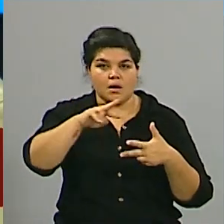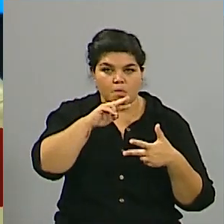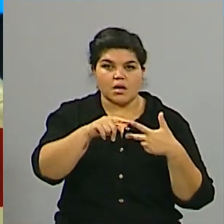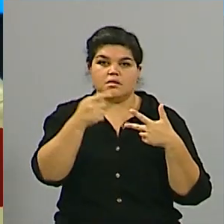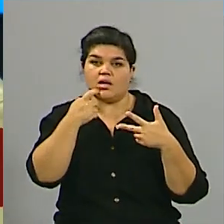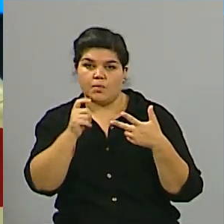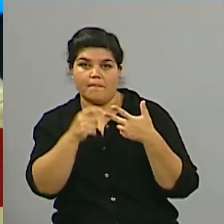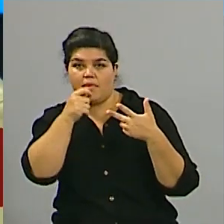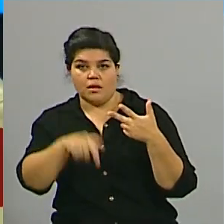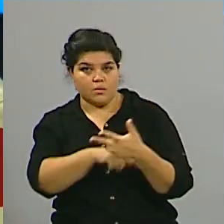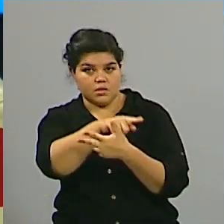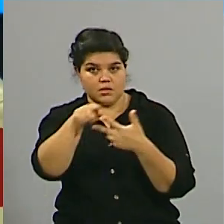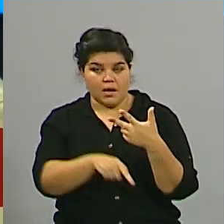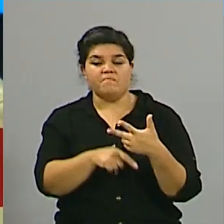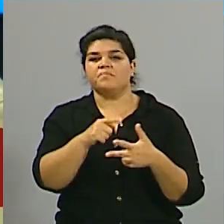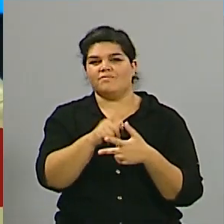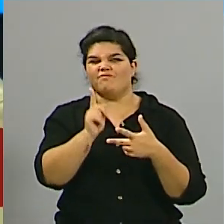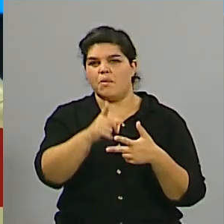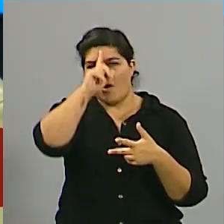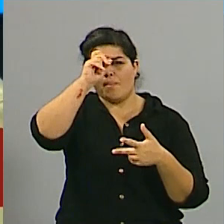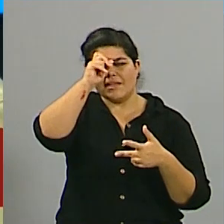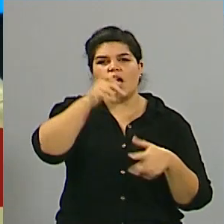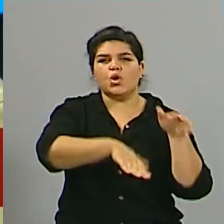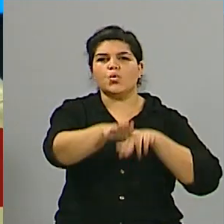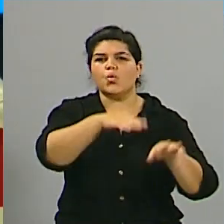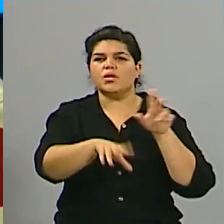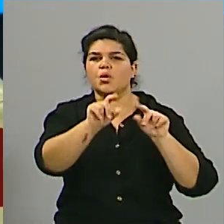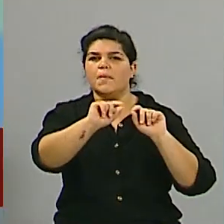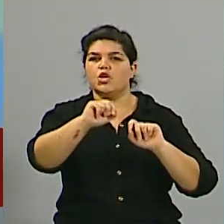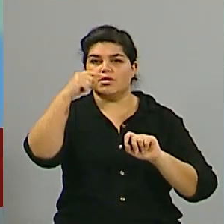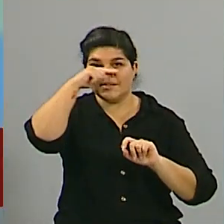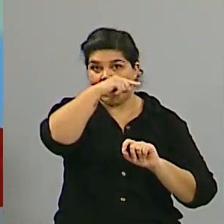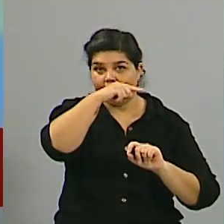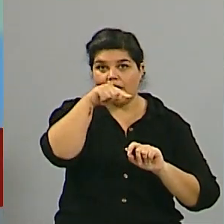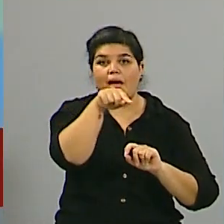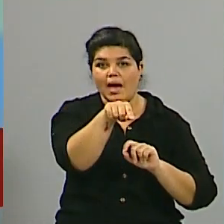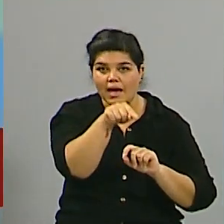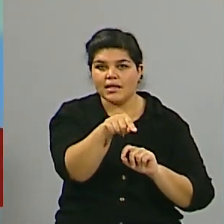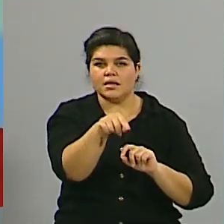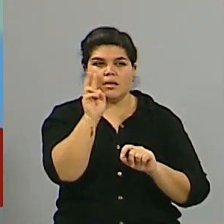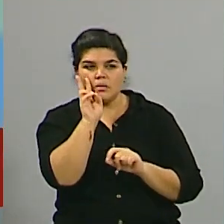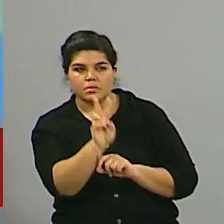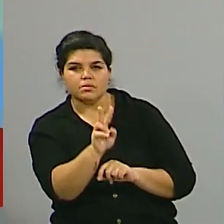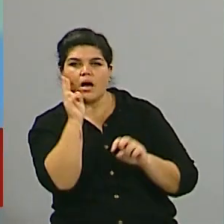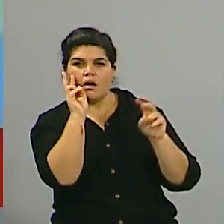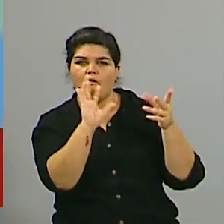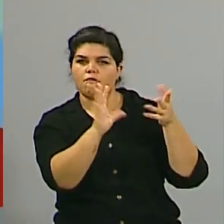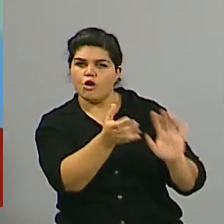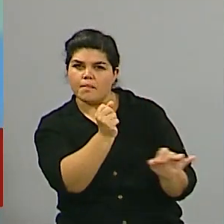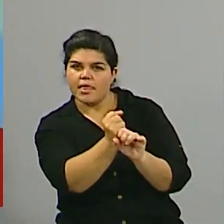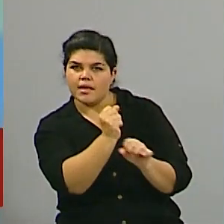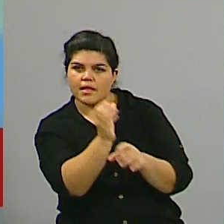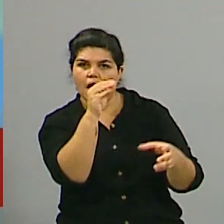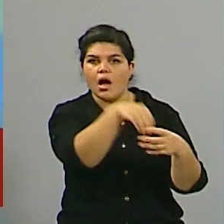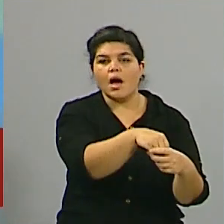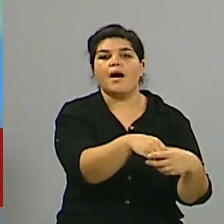7 a mano derecha, pero bueno, por otro lado sabemos que nuestros profesionales se van a San Juan o a San Luis